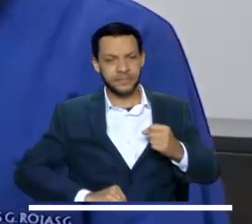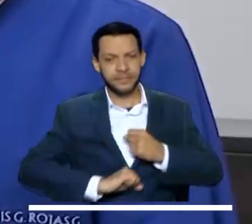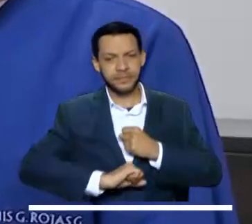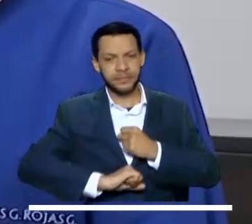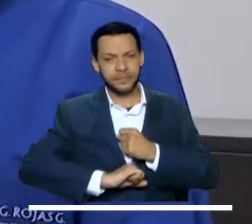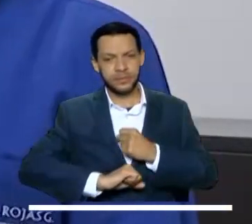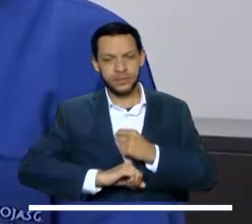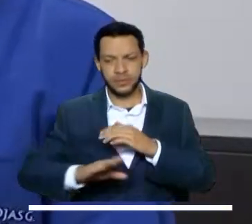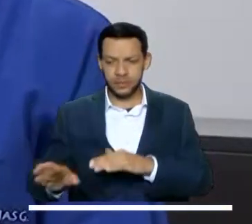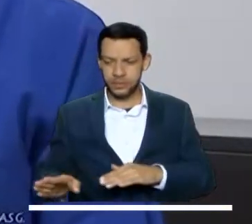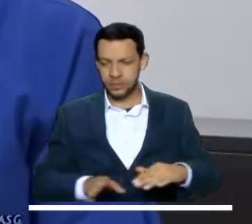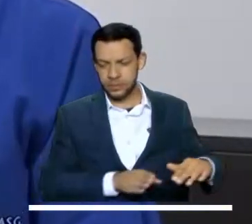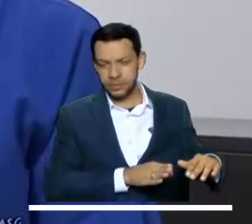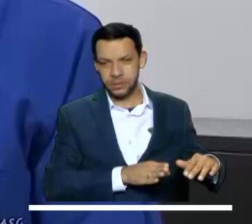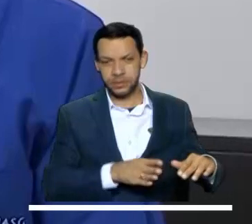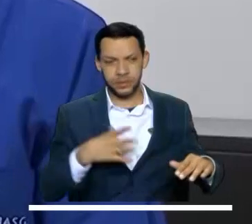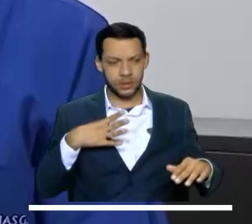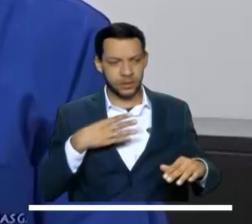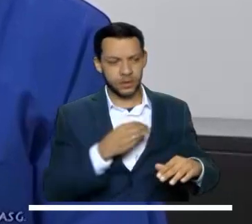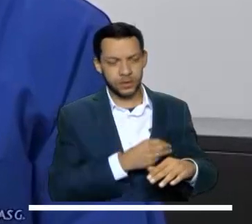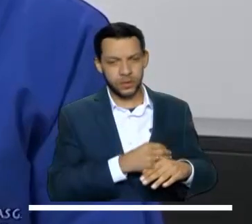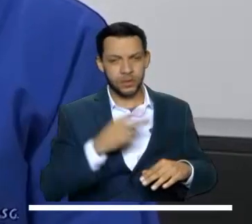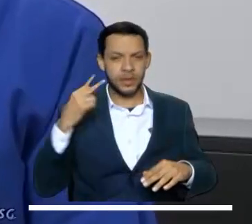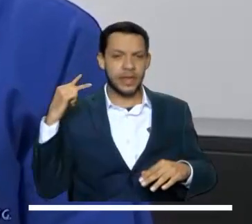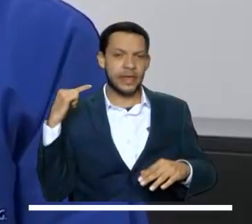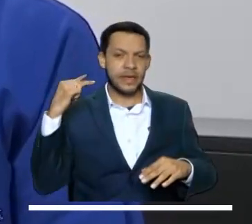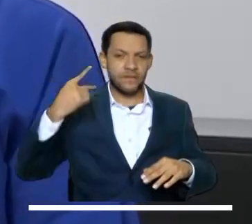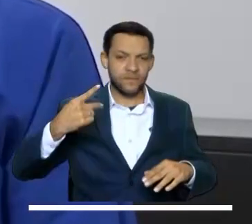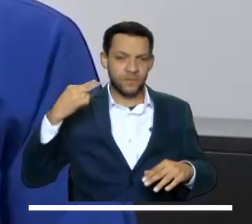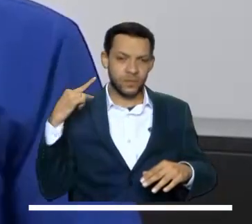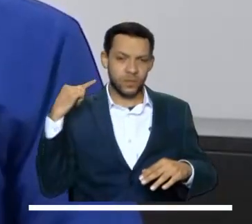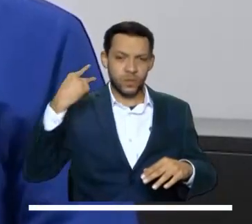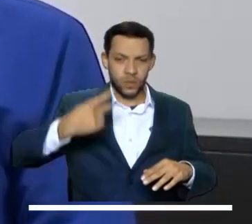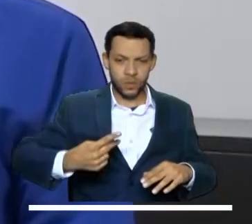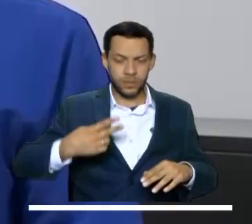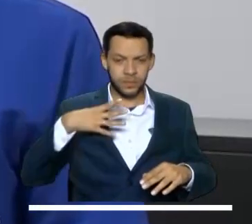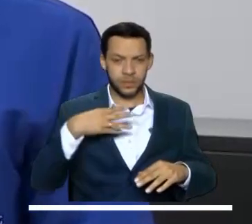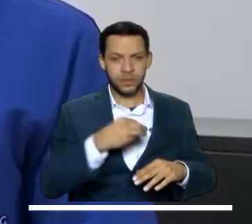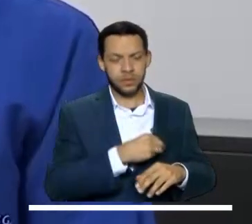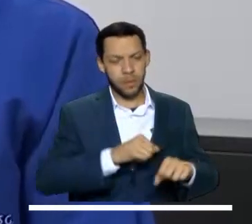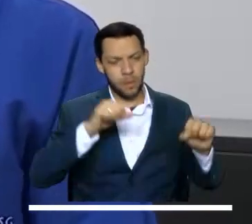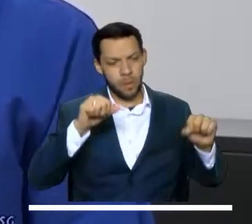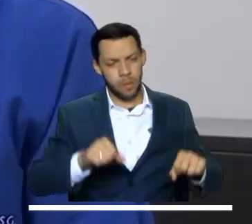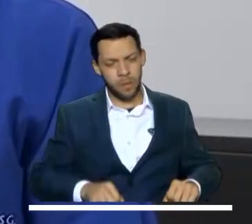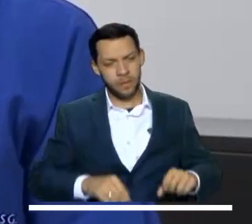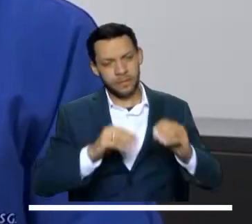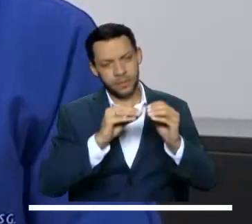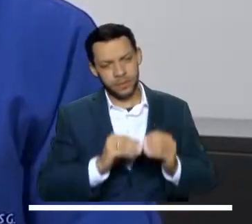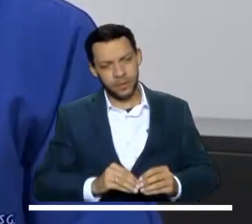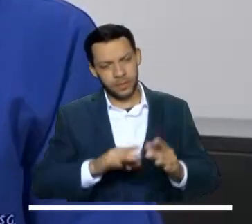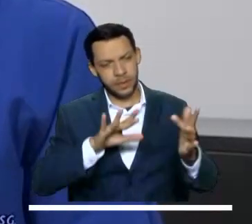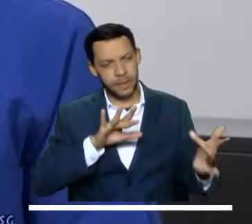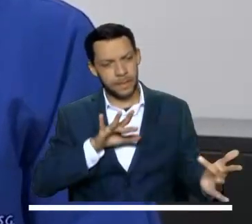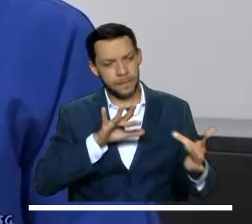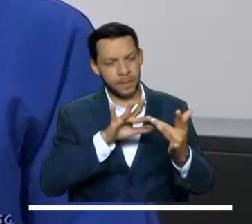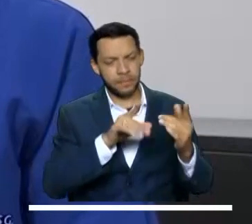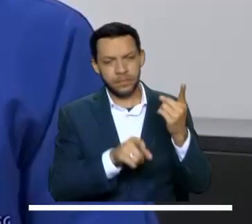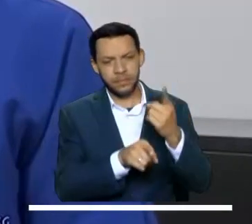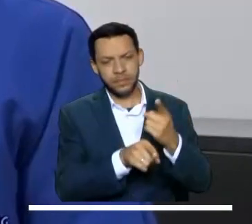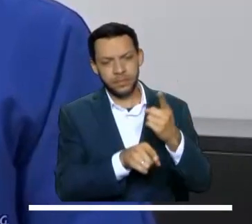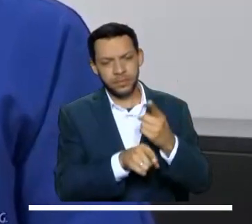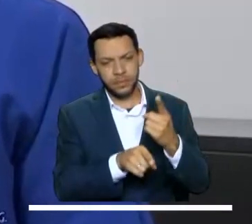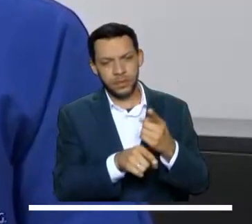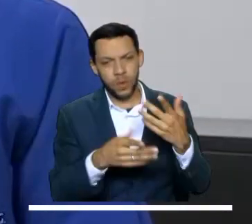últimos 25 años los equipos han evolucionado a tal forma que nos permiten de una forma directa inspeccionar directamente